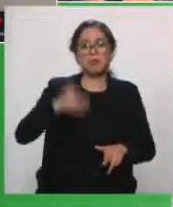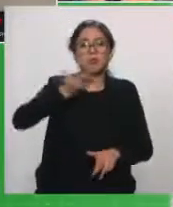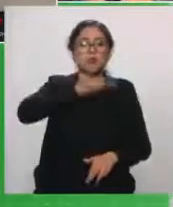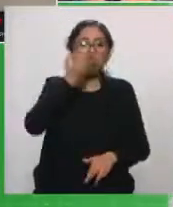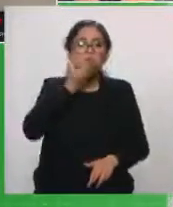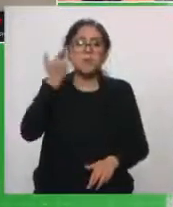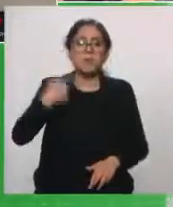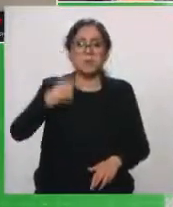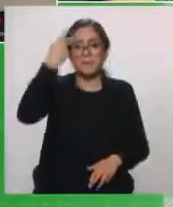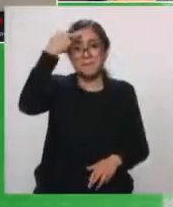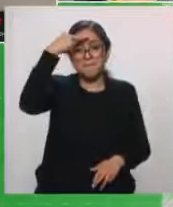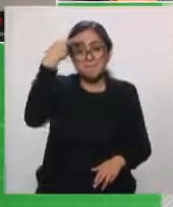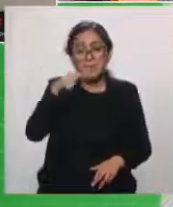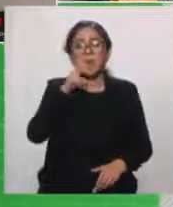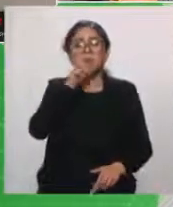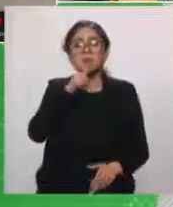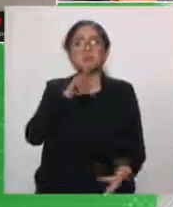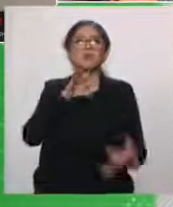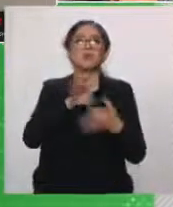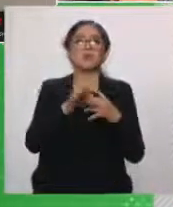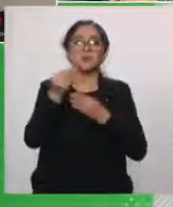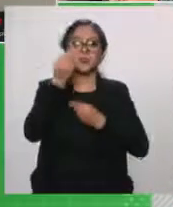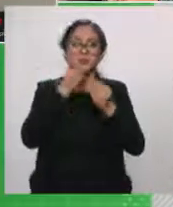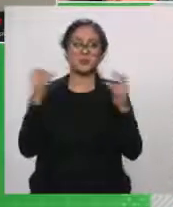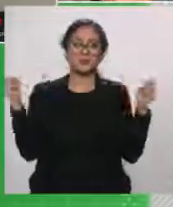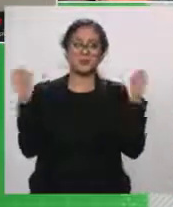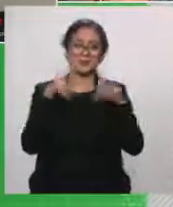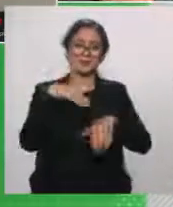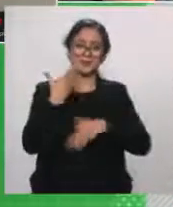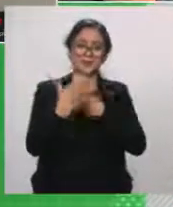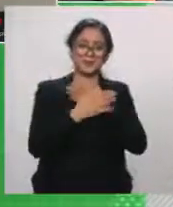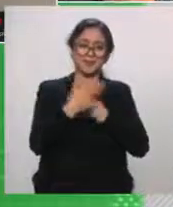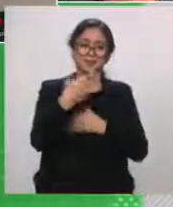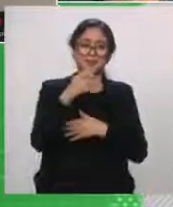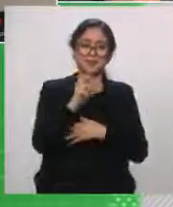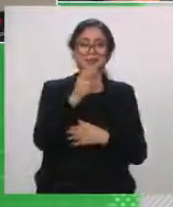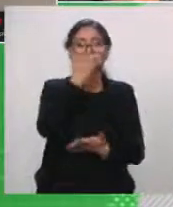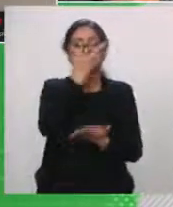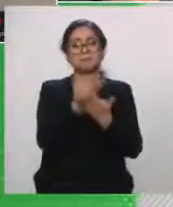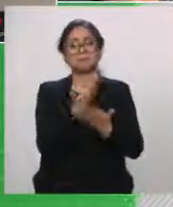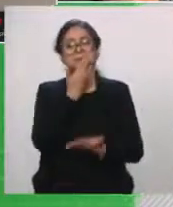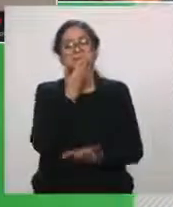nuestra gastronomía. Muchísimas gracias, Héctor. Muchas gracias, Héctor. Buen fin de semana. Hasta luego.